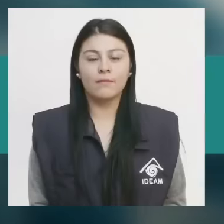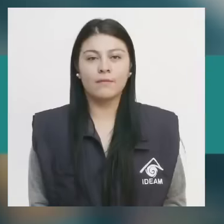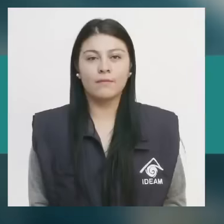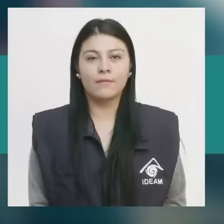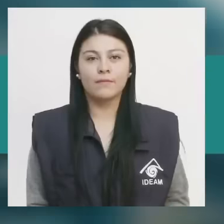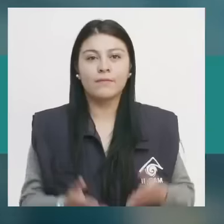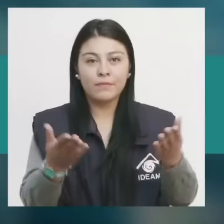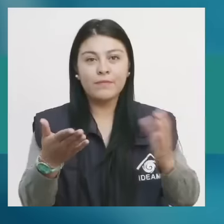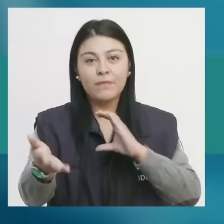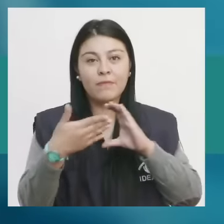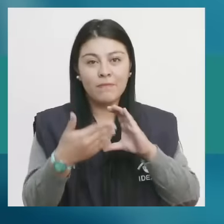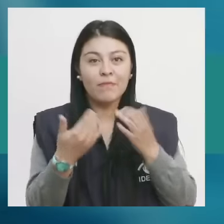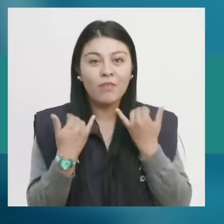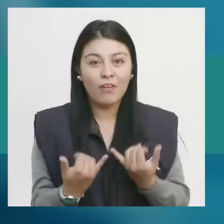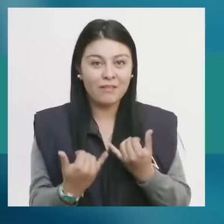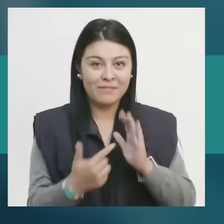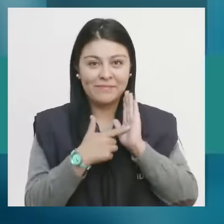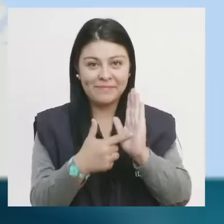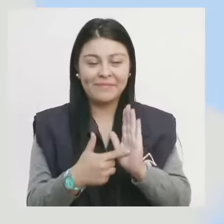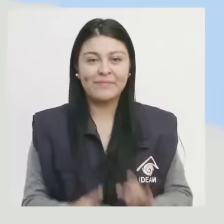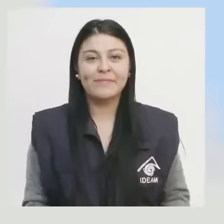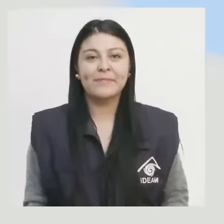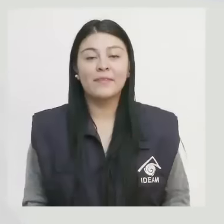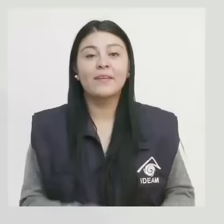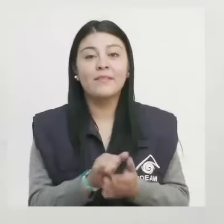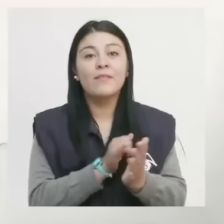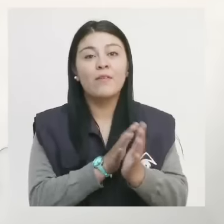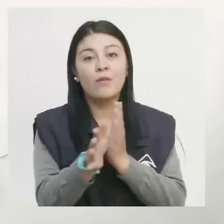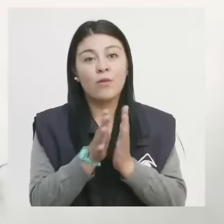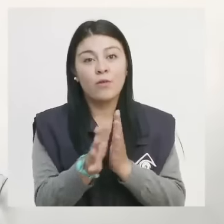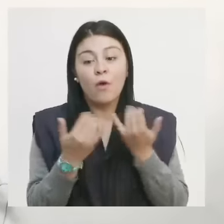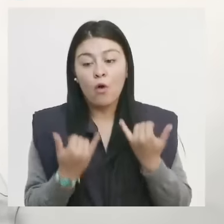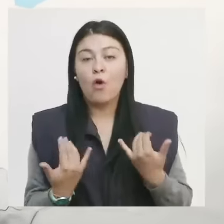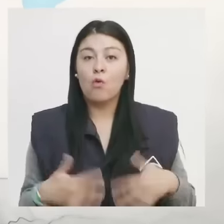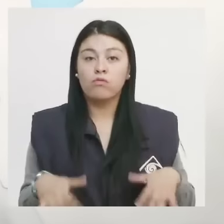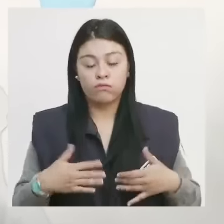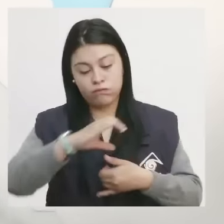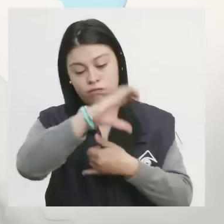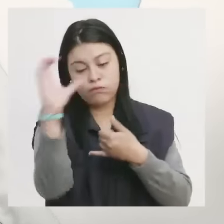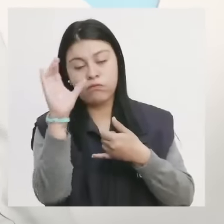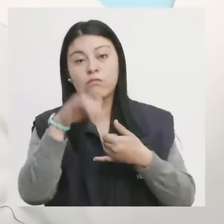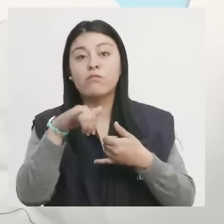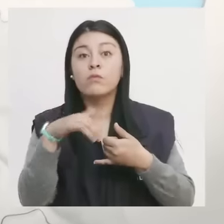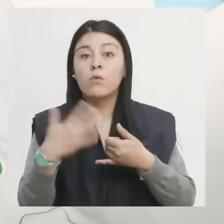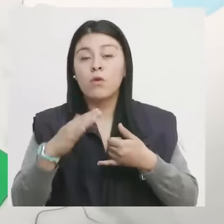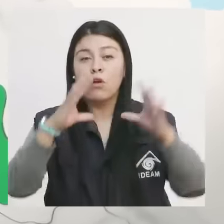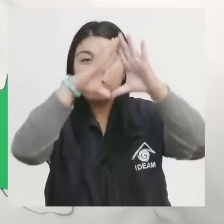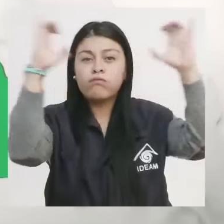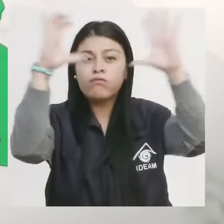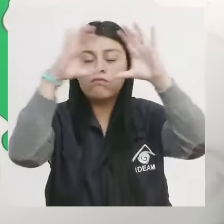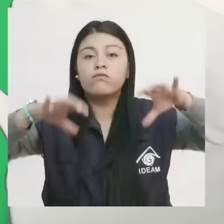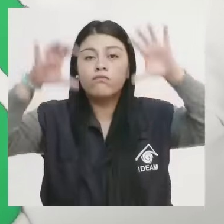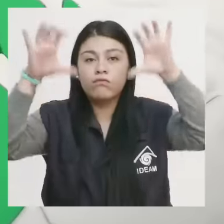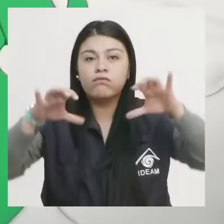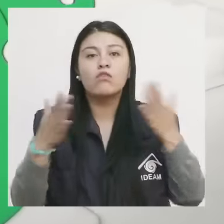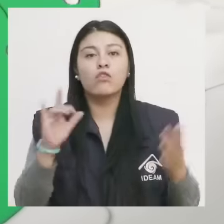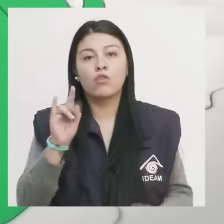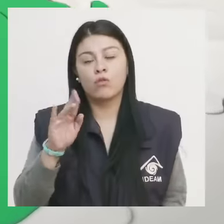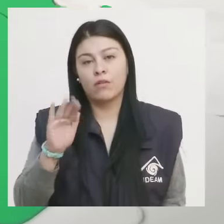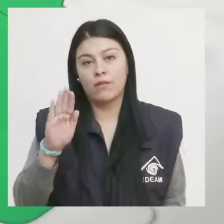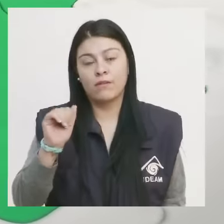de la tarde del domingo. Celebrando el Día del Padre, la costa del Caribe pasará nublada con lluvias en el sur de Urabá, Córdoba,